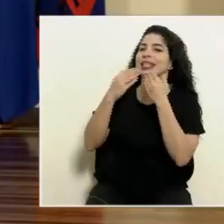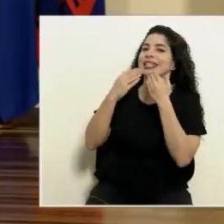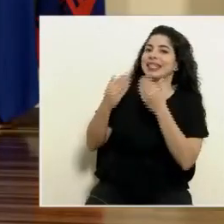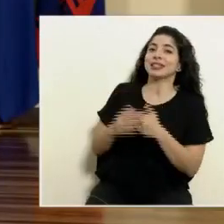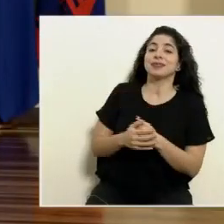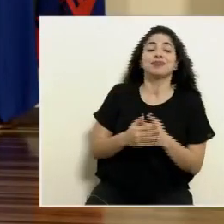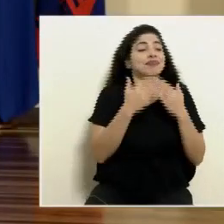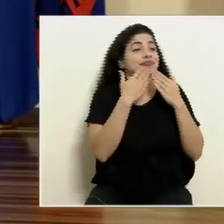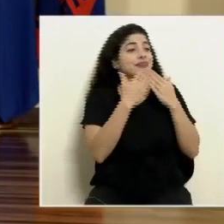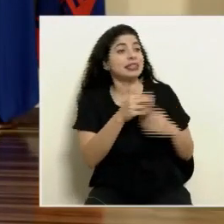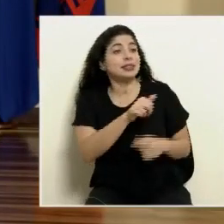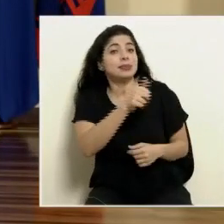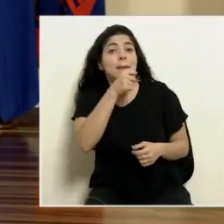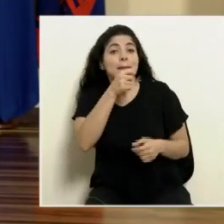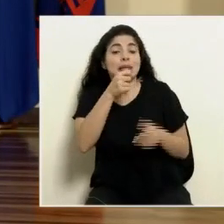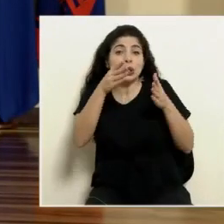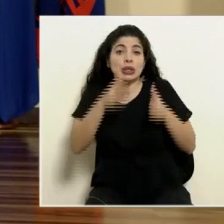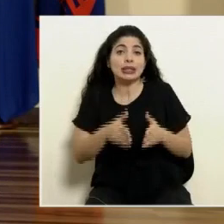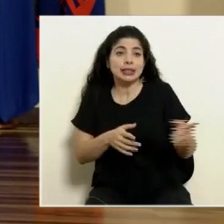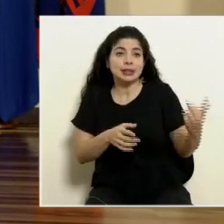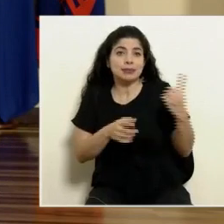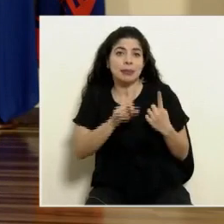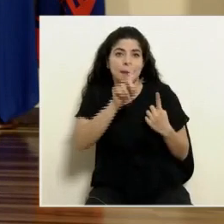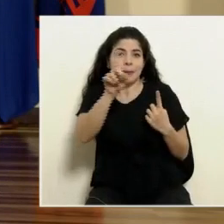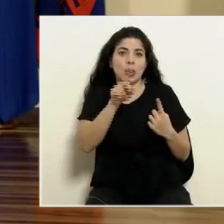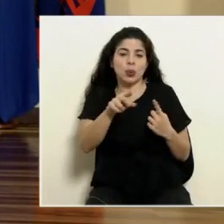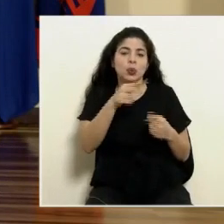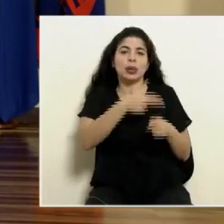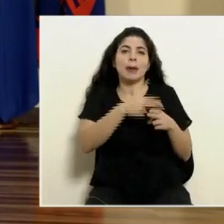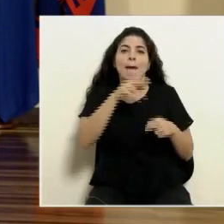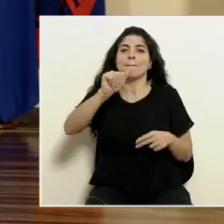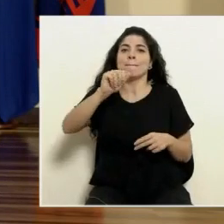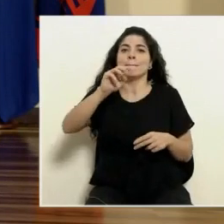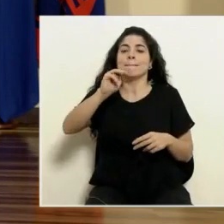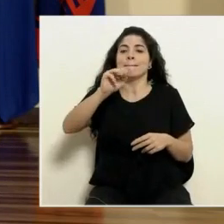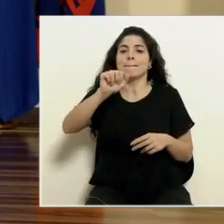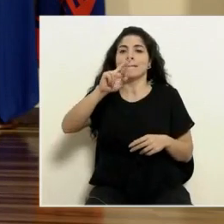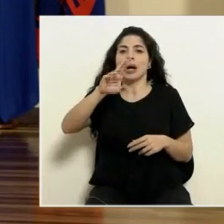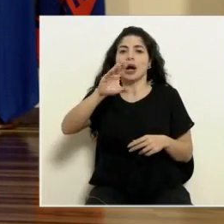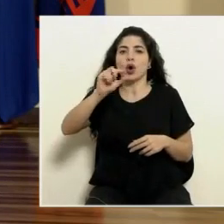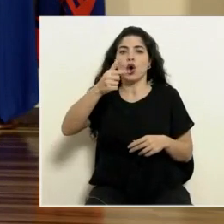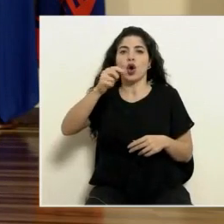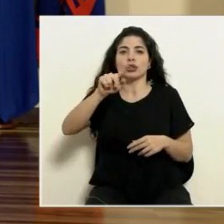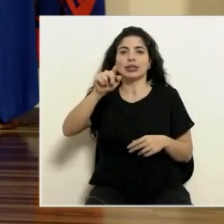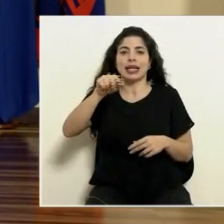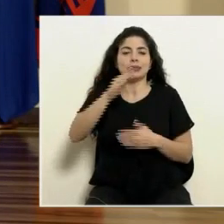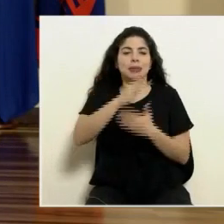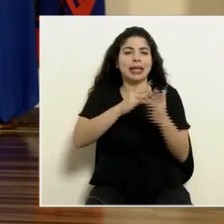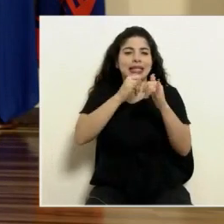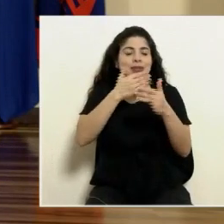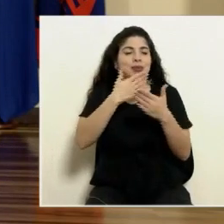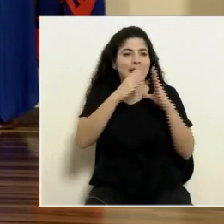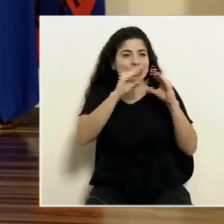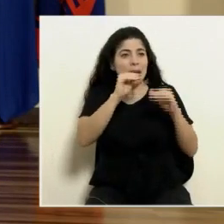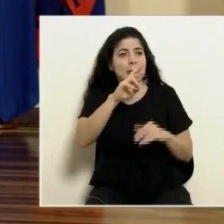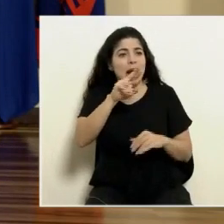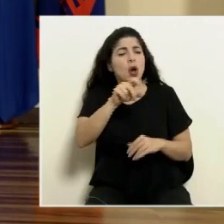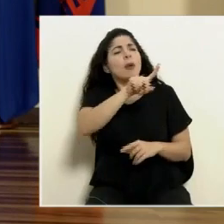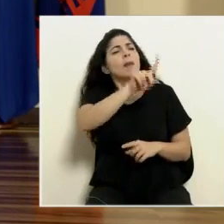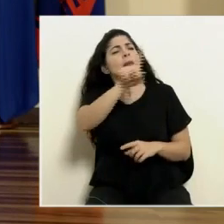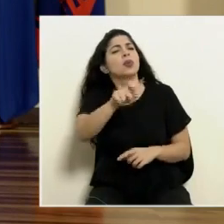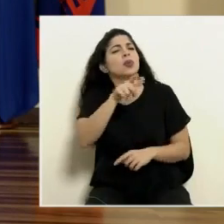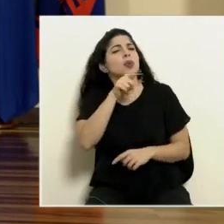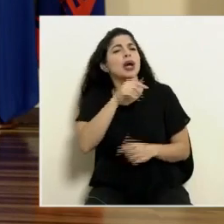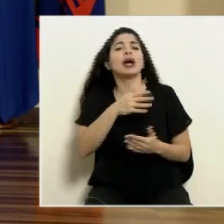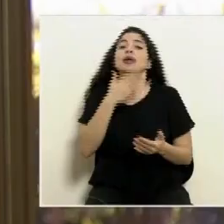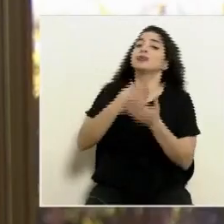Muchas gracias. El siguiente colega en realizar sus consultas es Marco González, de Diario Extra. Muy buenas tardes, Marco. ¿A quién va dirigida su